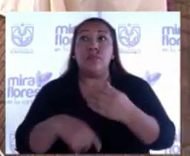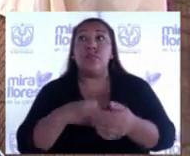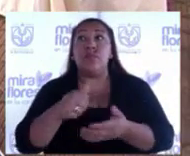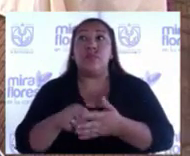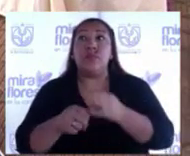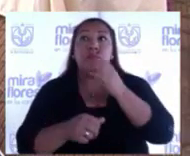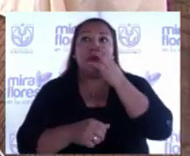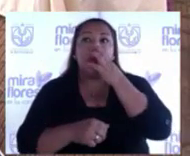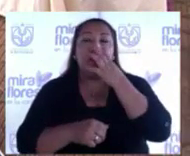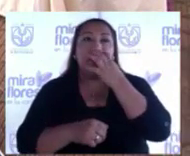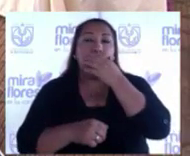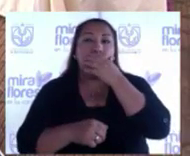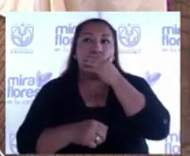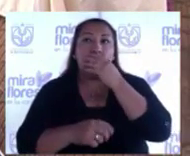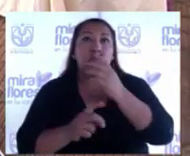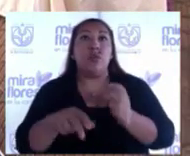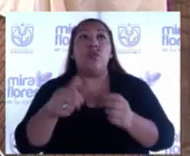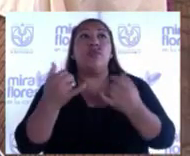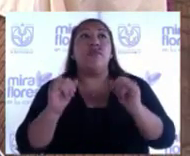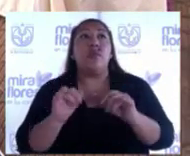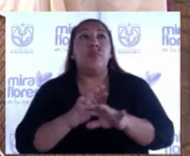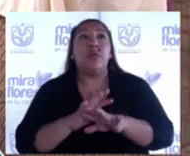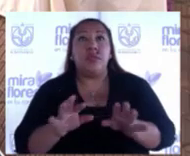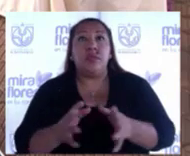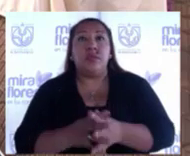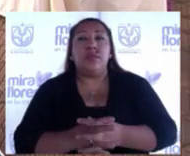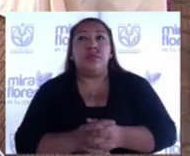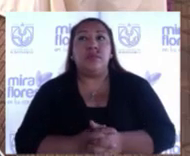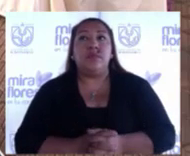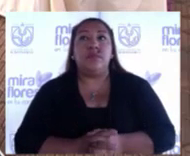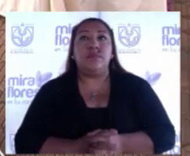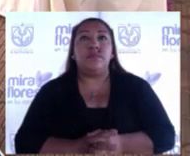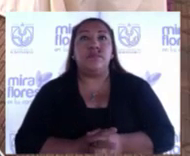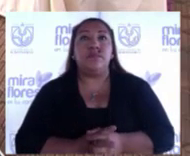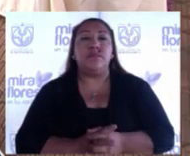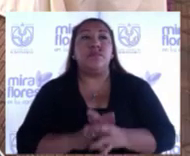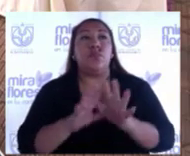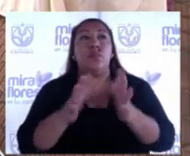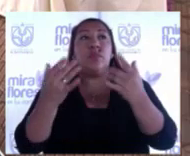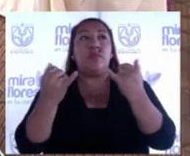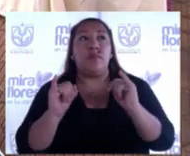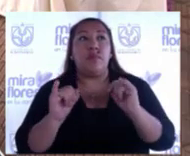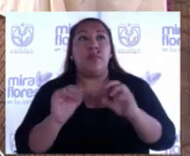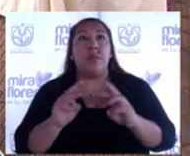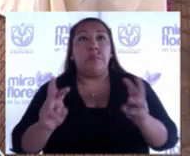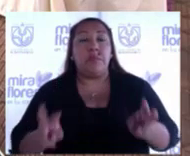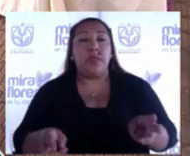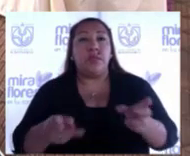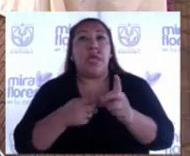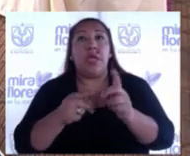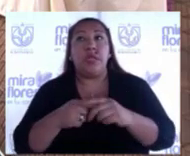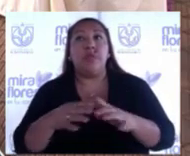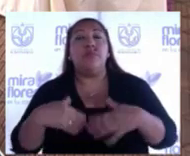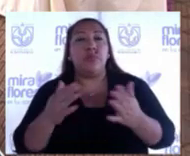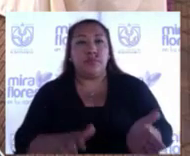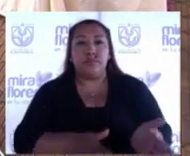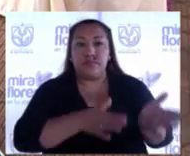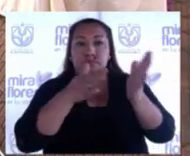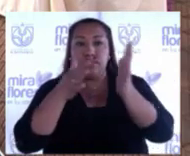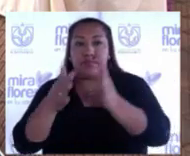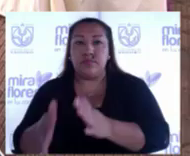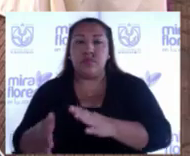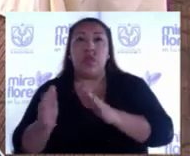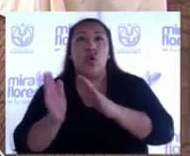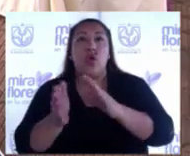tenemos algún otro informe en mesa. Si no hay informes en mesa, vamos a proceder a pasar ya a lo que